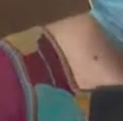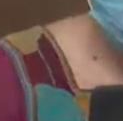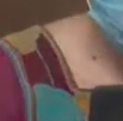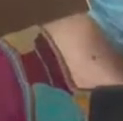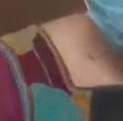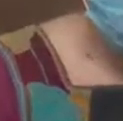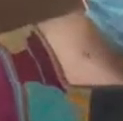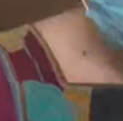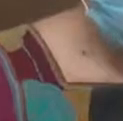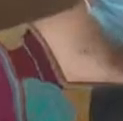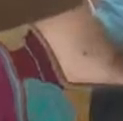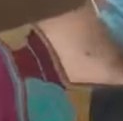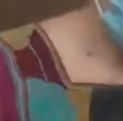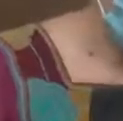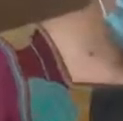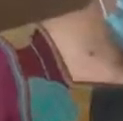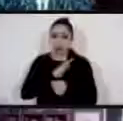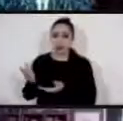Culturales. Adelante, diputada.